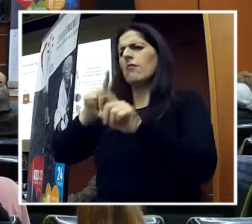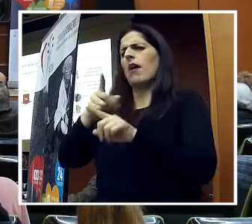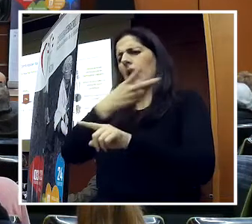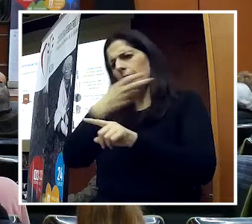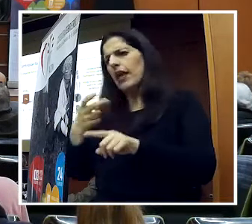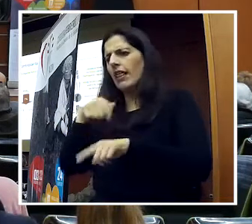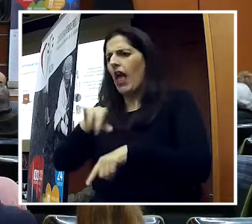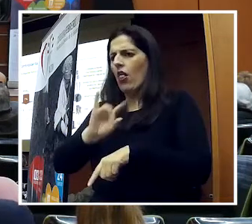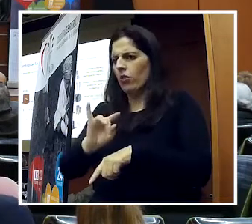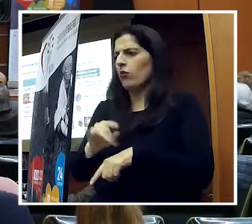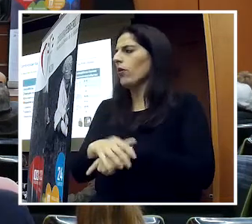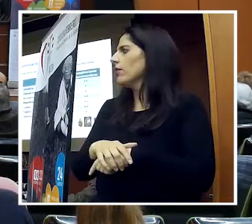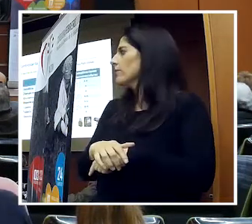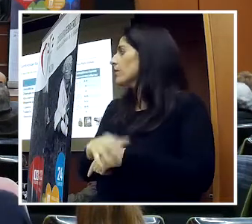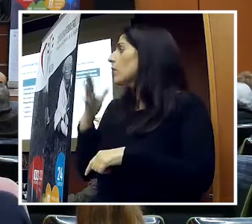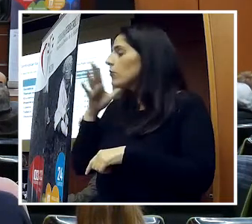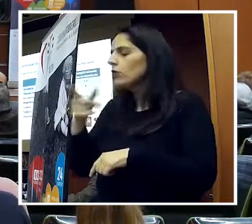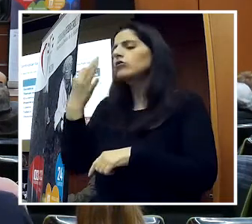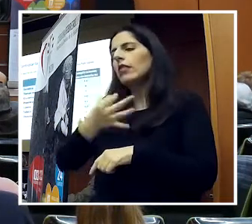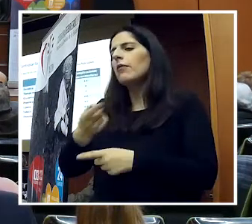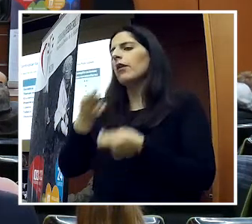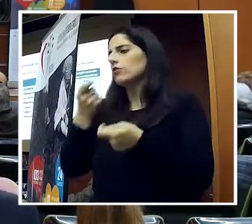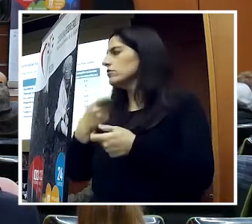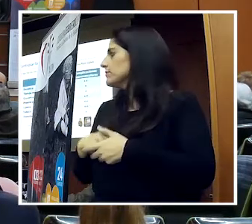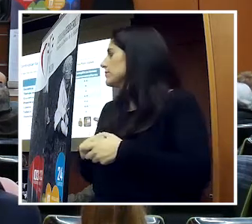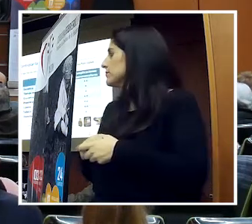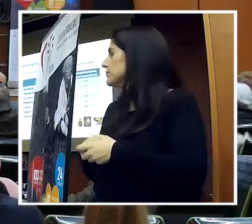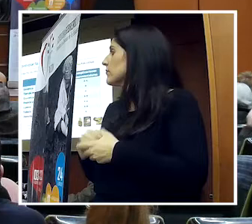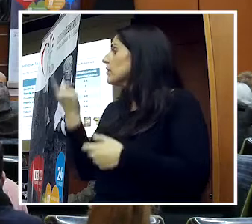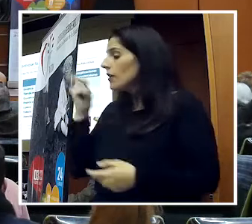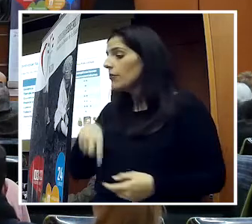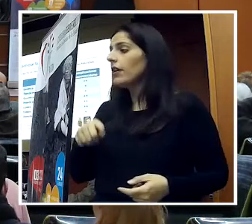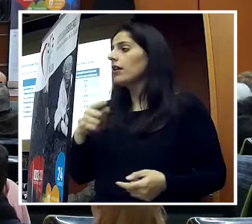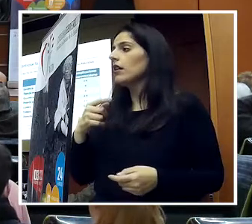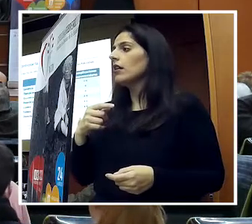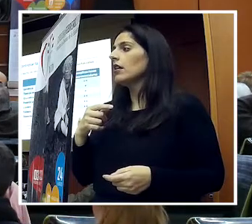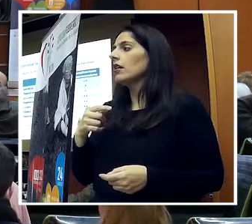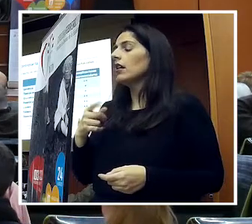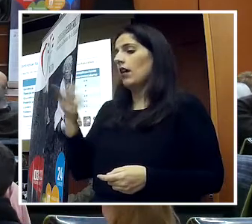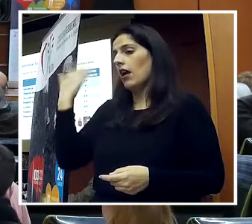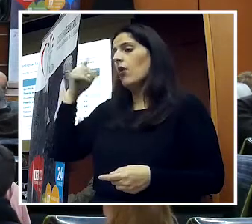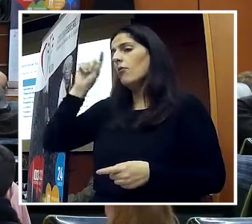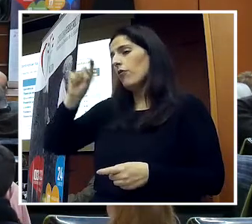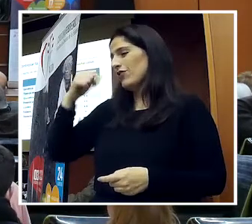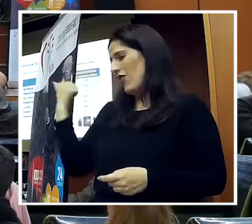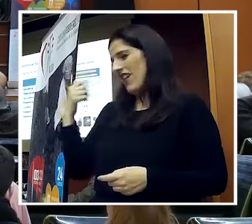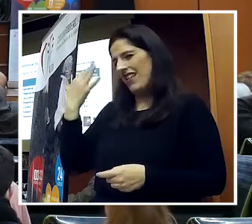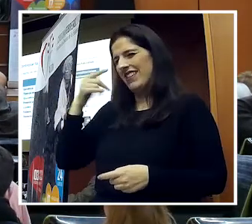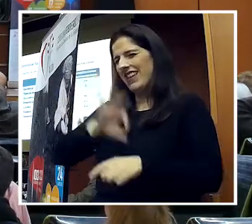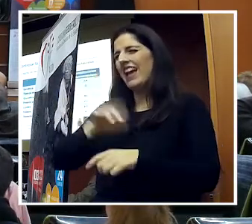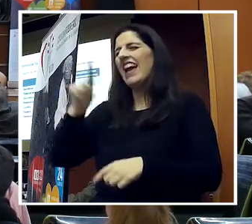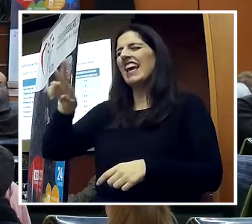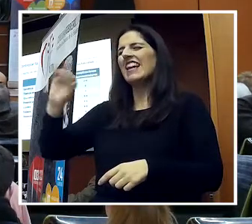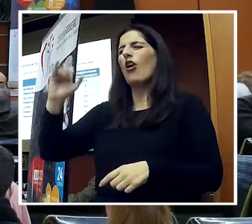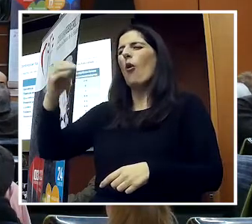por eso es importante hacerlo. Pero, también lo decía el profesor Martín Rebó,